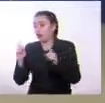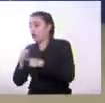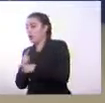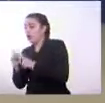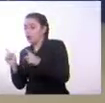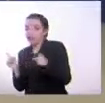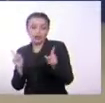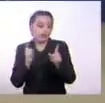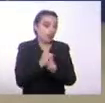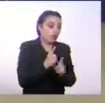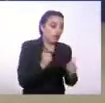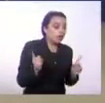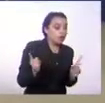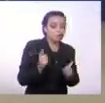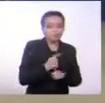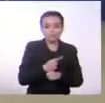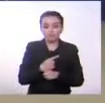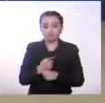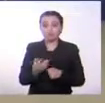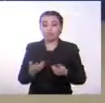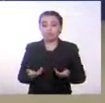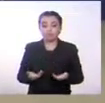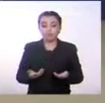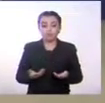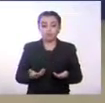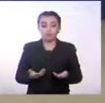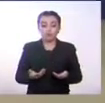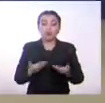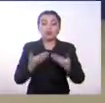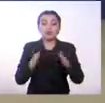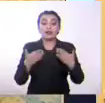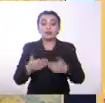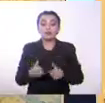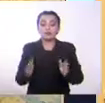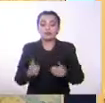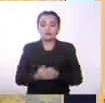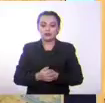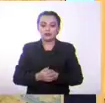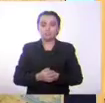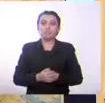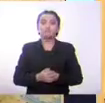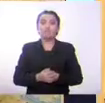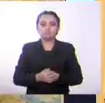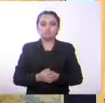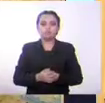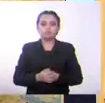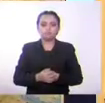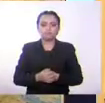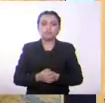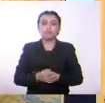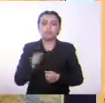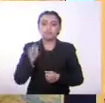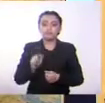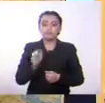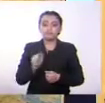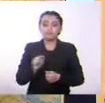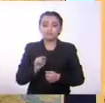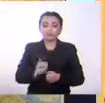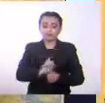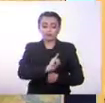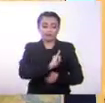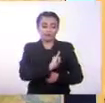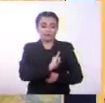el trabajo. Es decir, actuamos de diferente manera y eso obedece a las identidades con las cuales